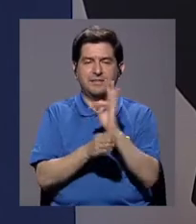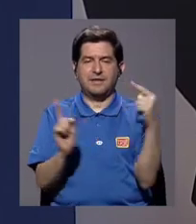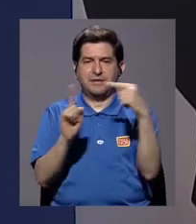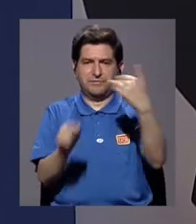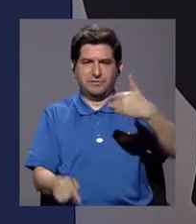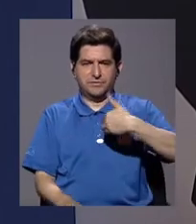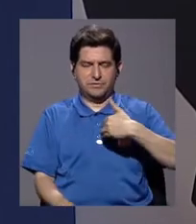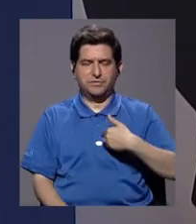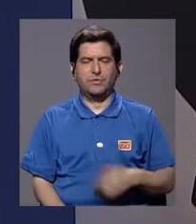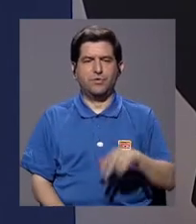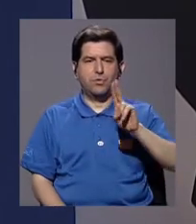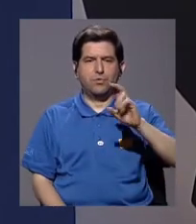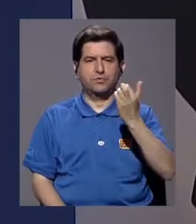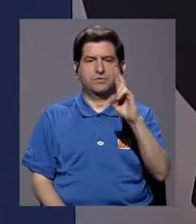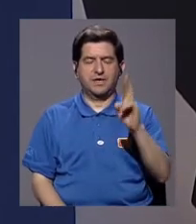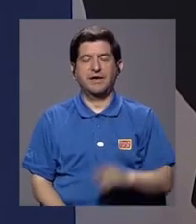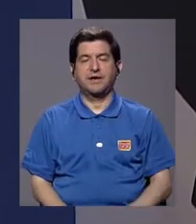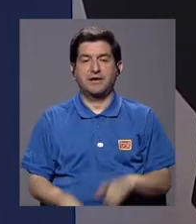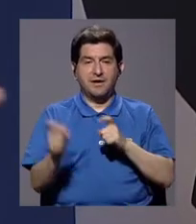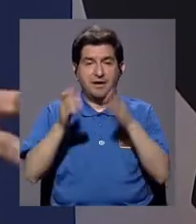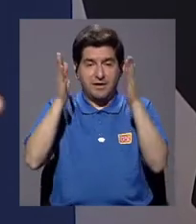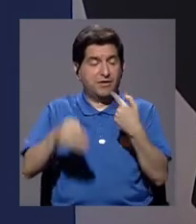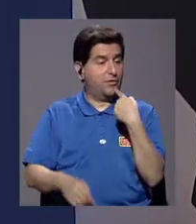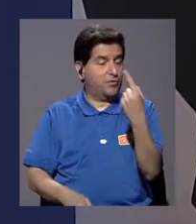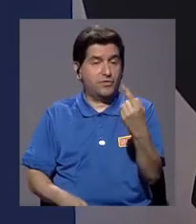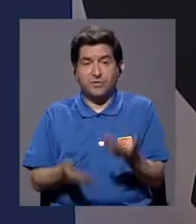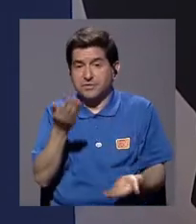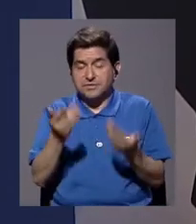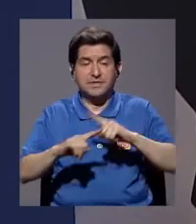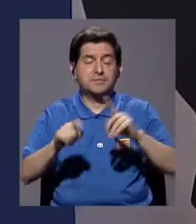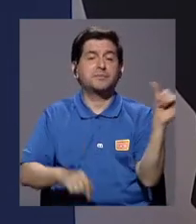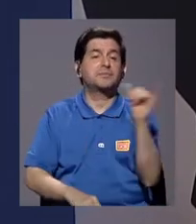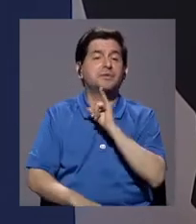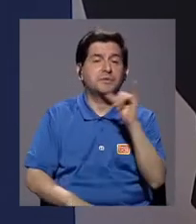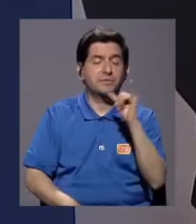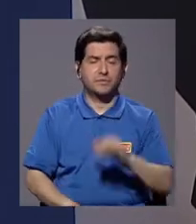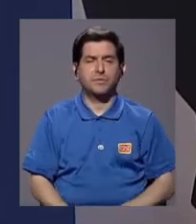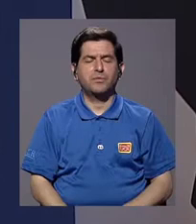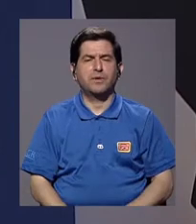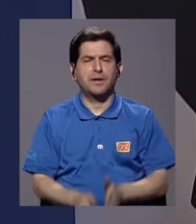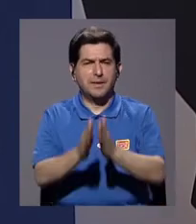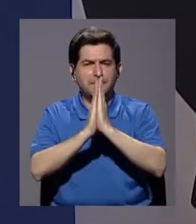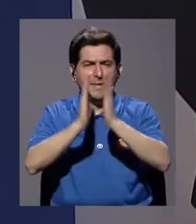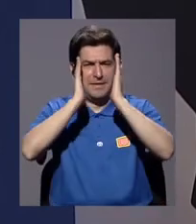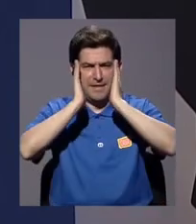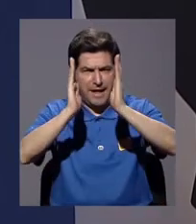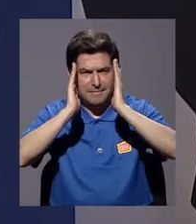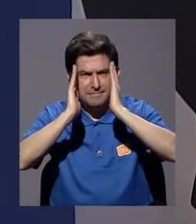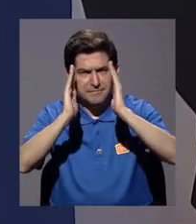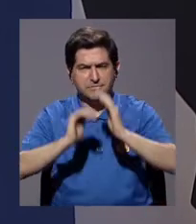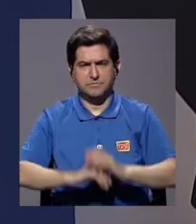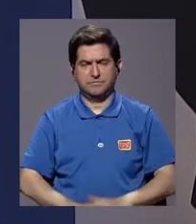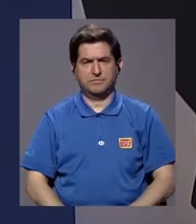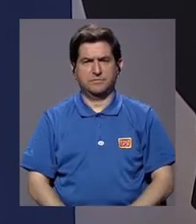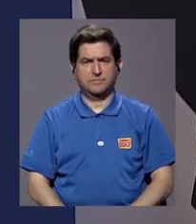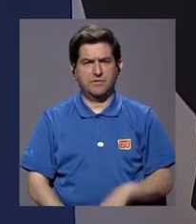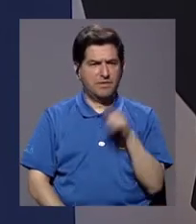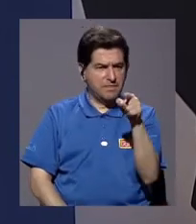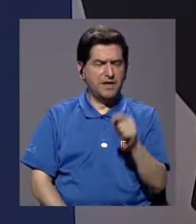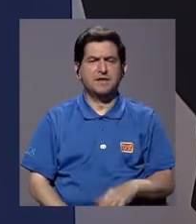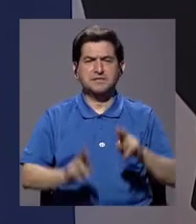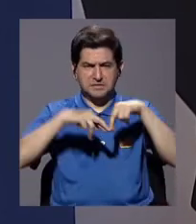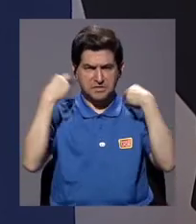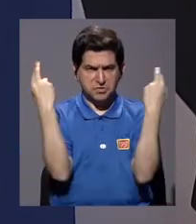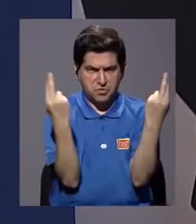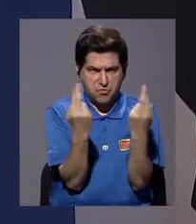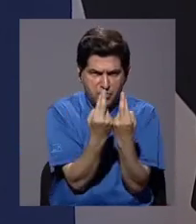de Costa Rica, pero creo que también el regulador, aunque no lo haya dicho, deja también un llamado de atención importante, porque muchas